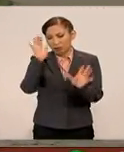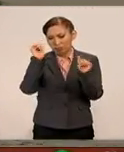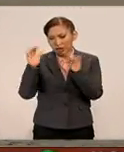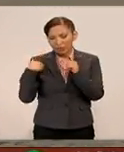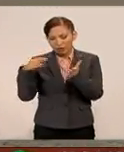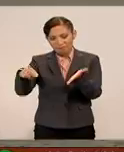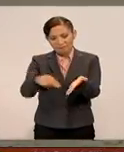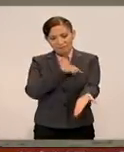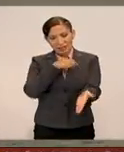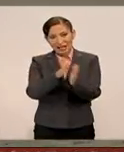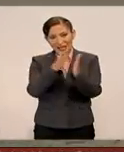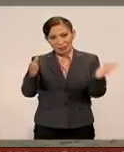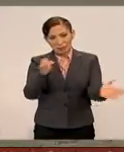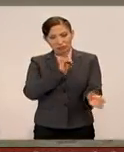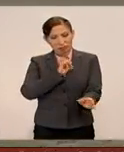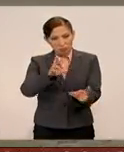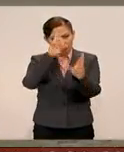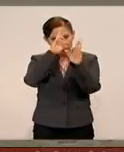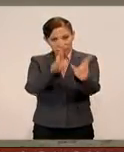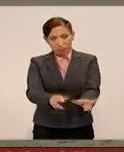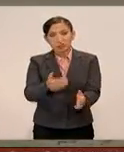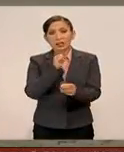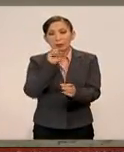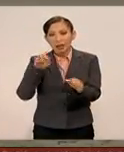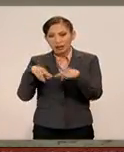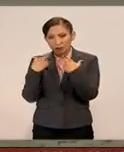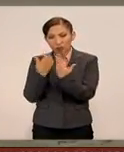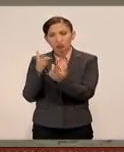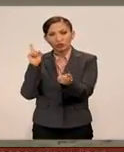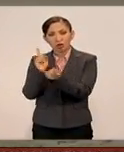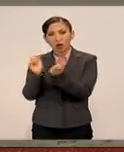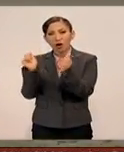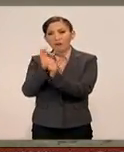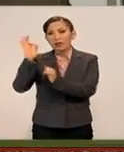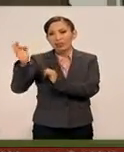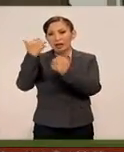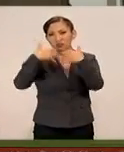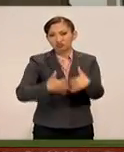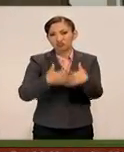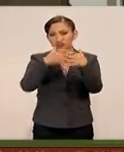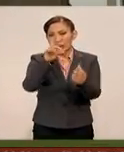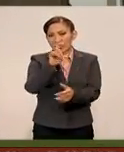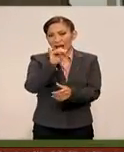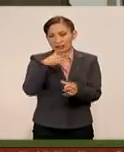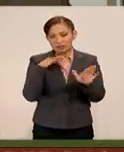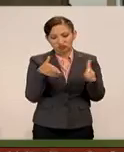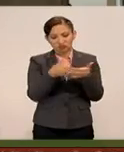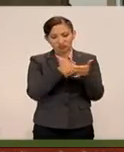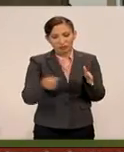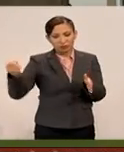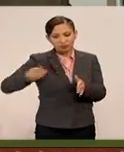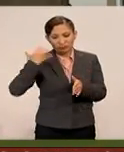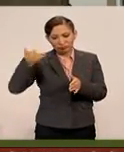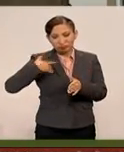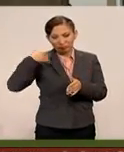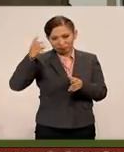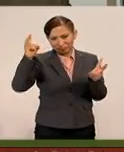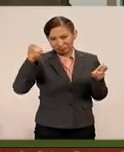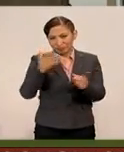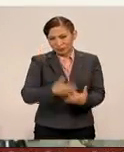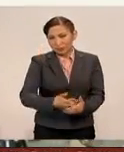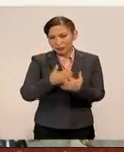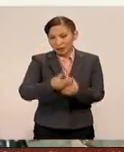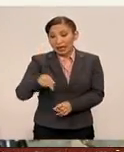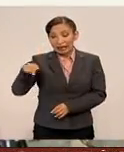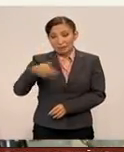libro de visitantes distinguidos. También ya se reunió con integrantes de la Confederación de la Industria Danesa, donde clausuró un seminario empresarial. Aquí el